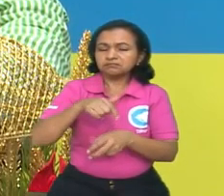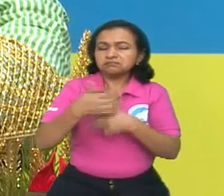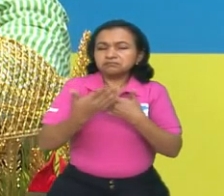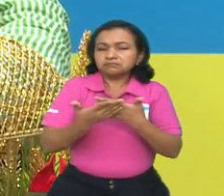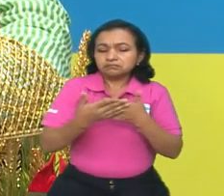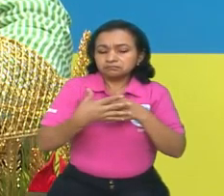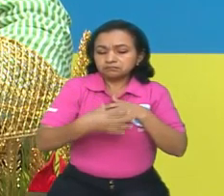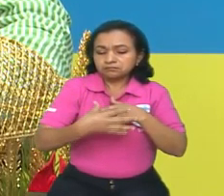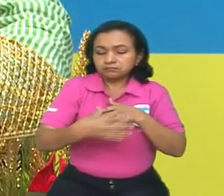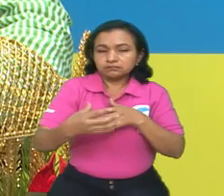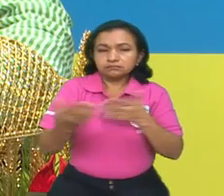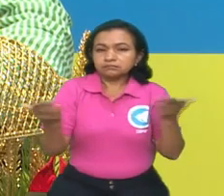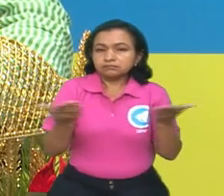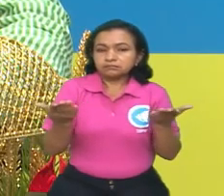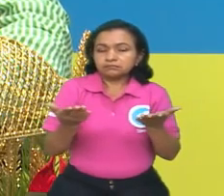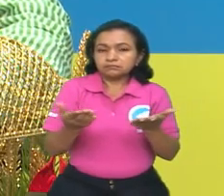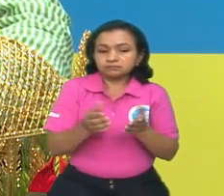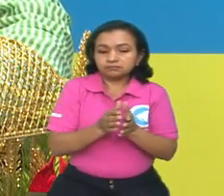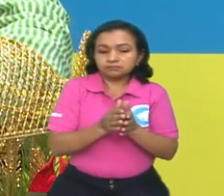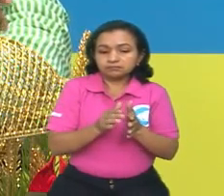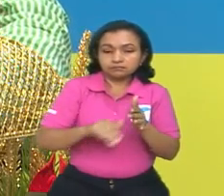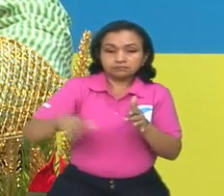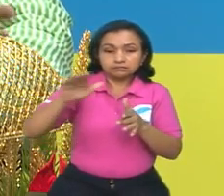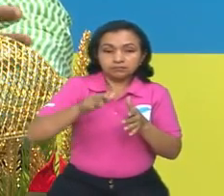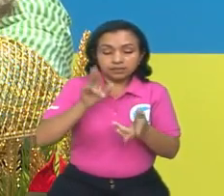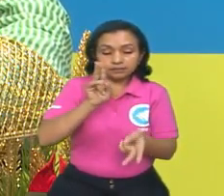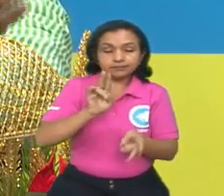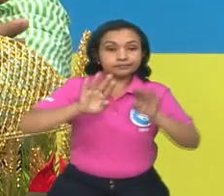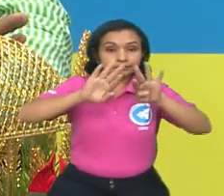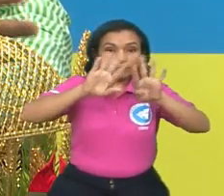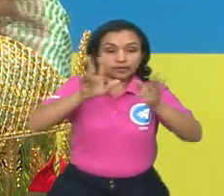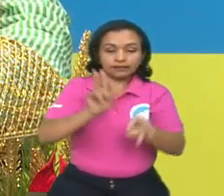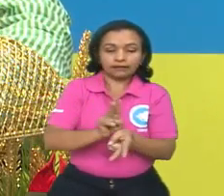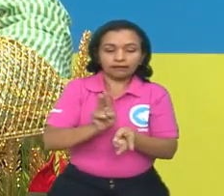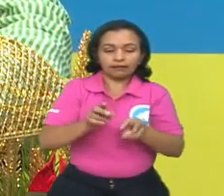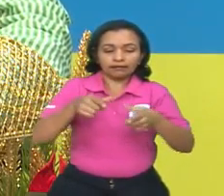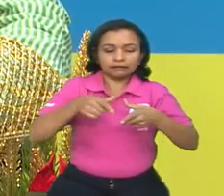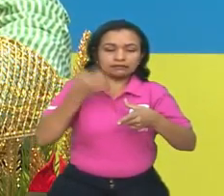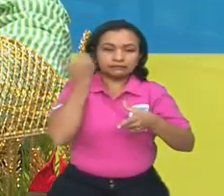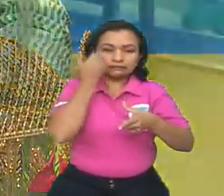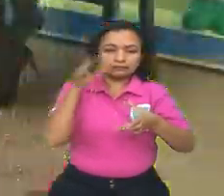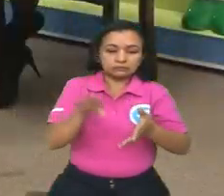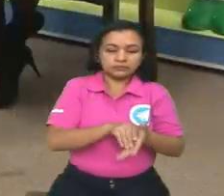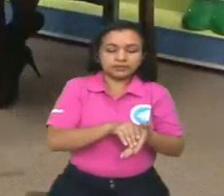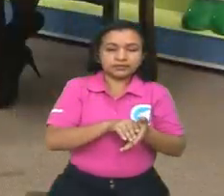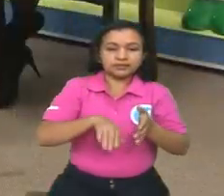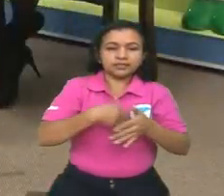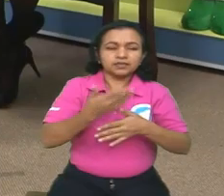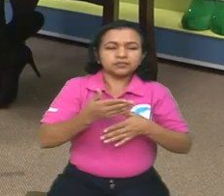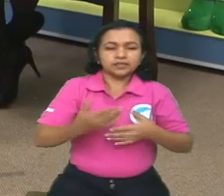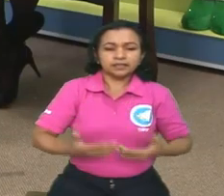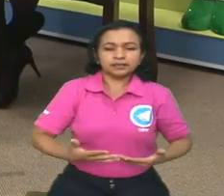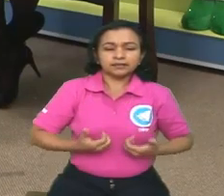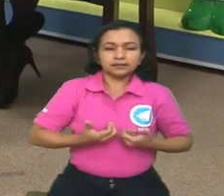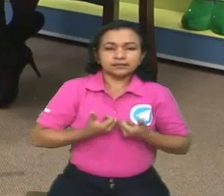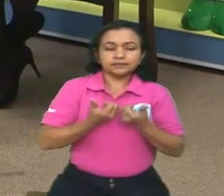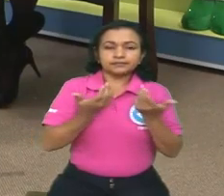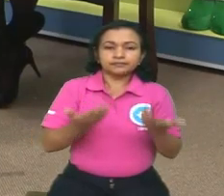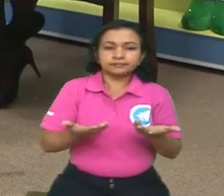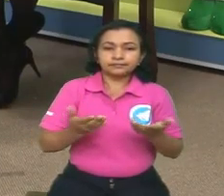reproduce? En el momento que la mujer se infecta, ¿no? Okay. Para llegar se a un tiene, cáncer. Así es,